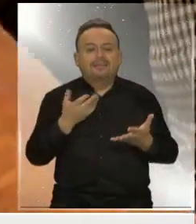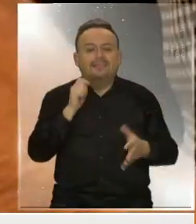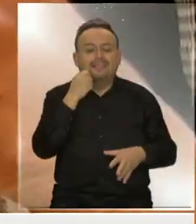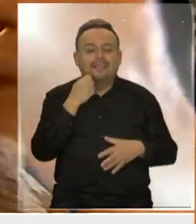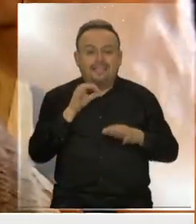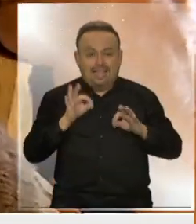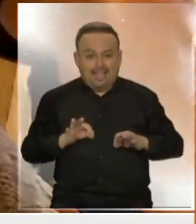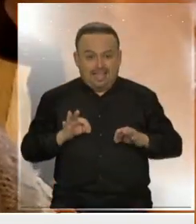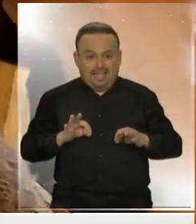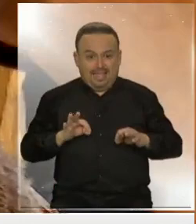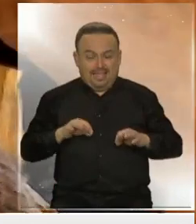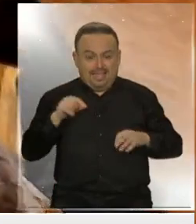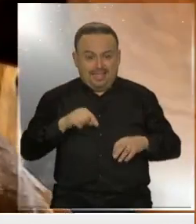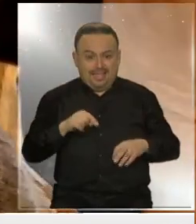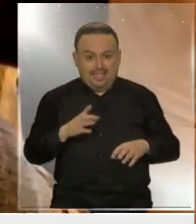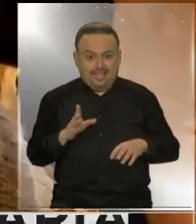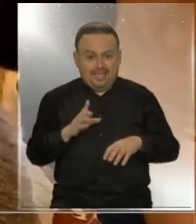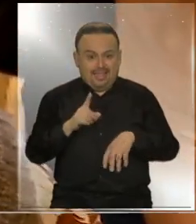sobre todo en